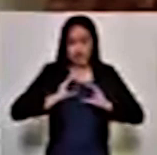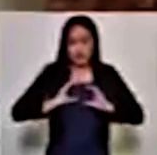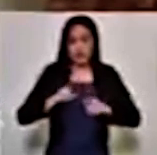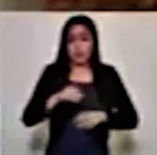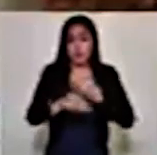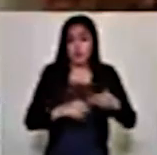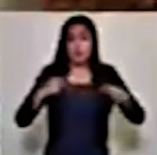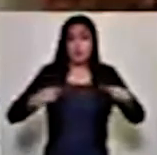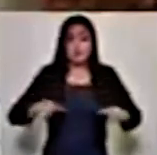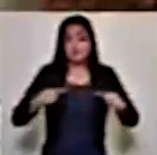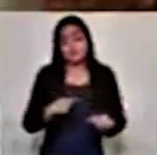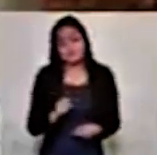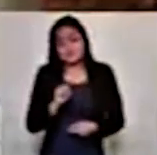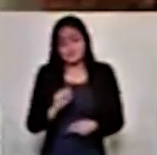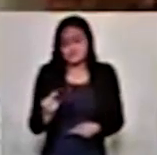gente.